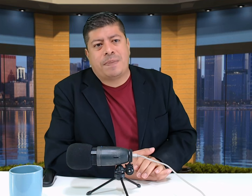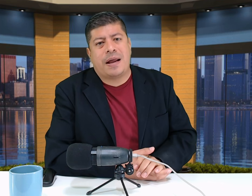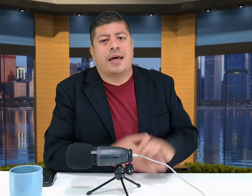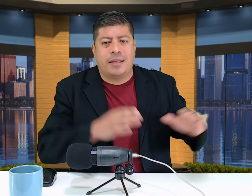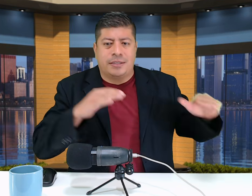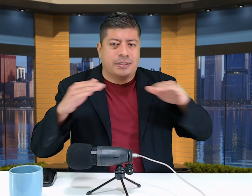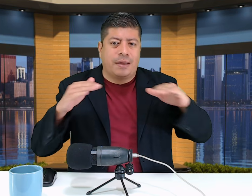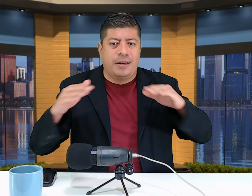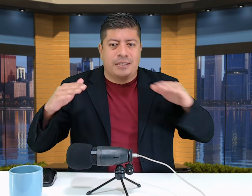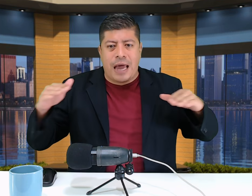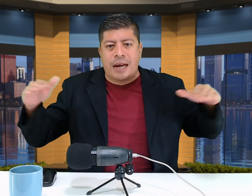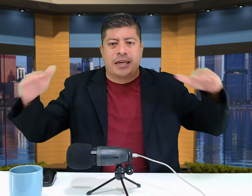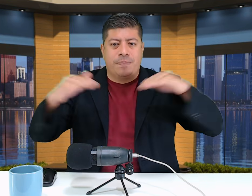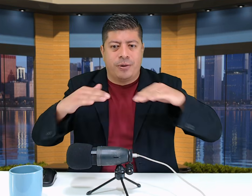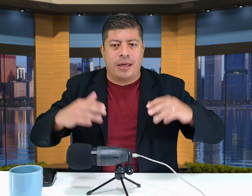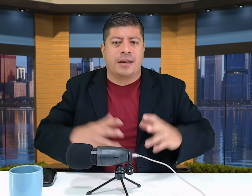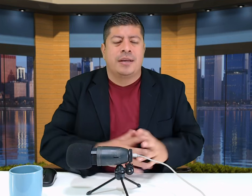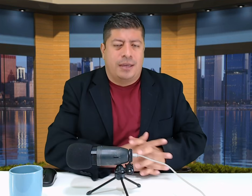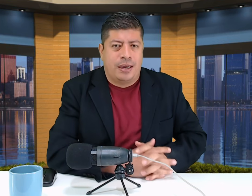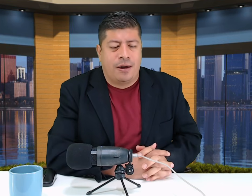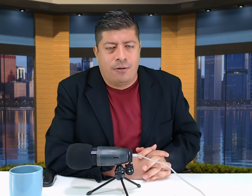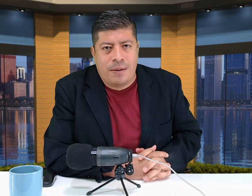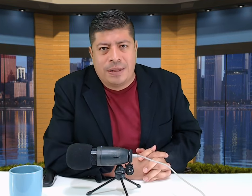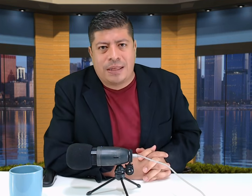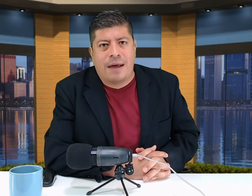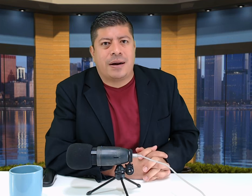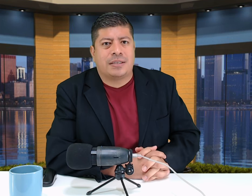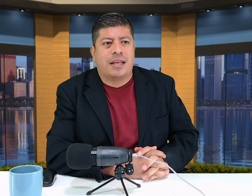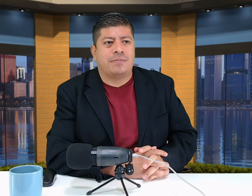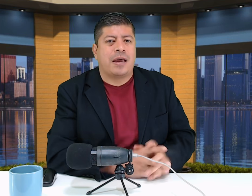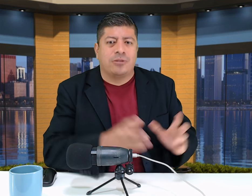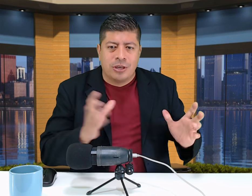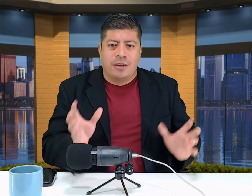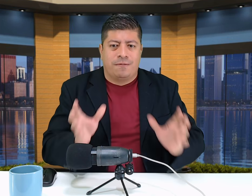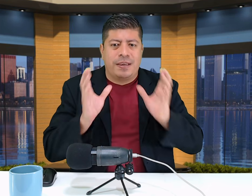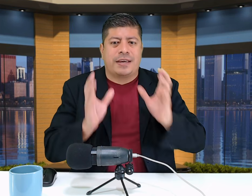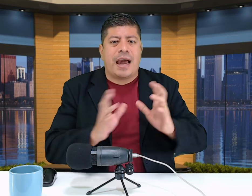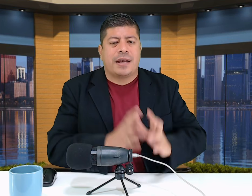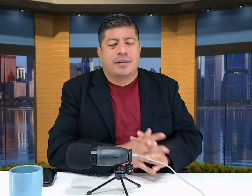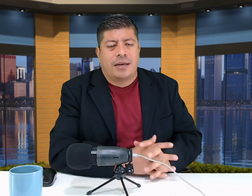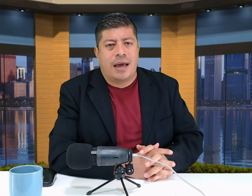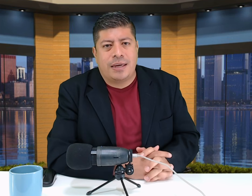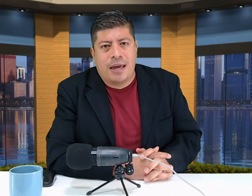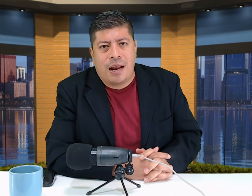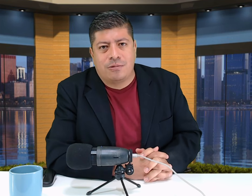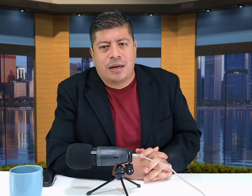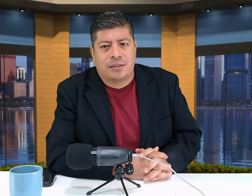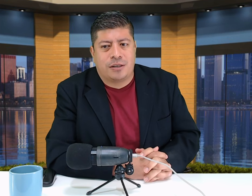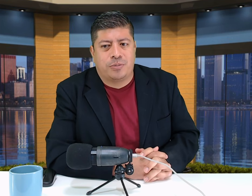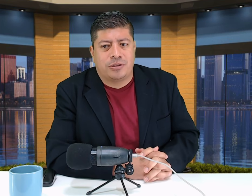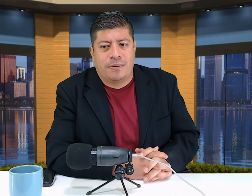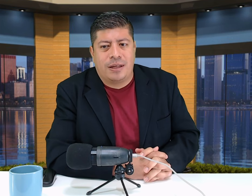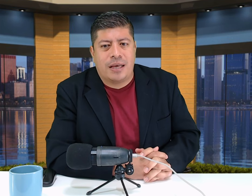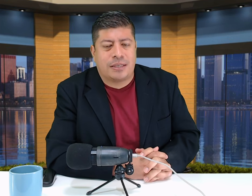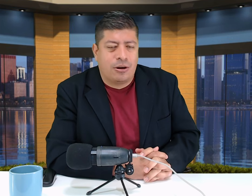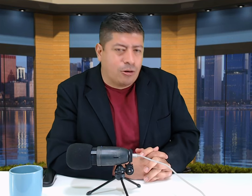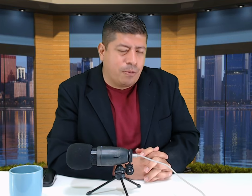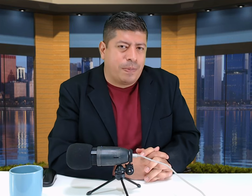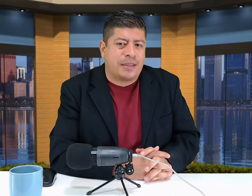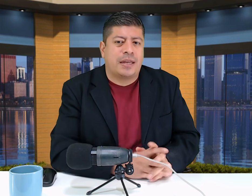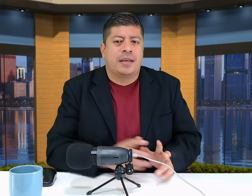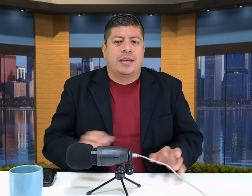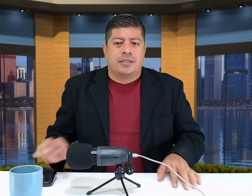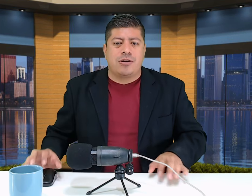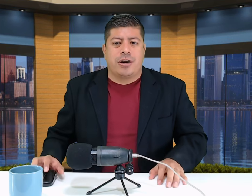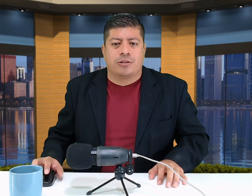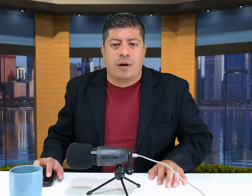utilizar para desestabilizar y poder, obviamente, lavarse las manos, fincar ahí algunas responsabilidades que no